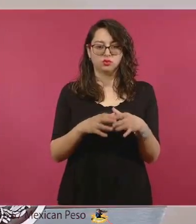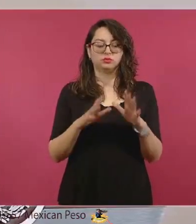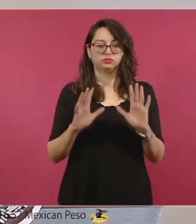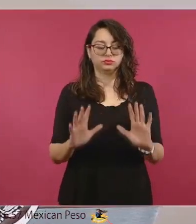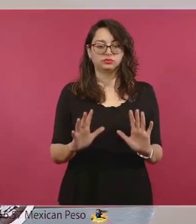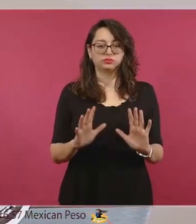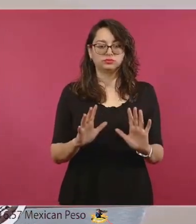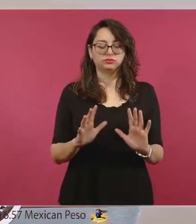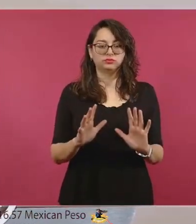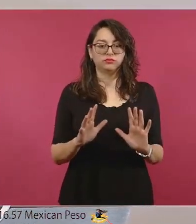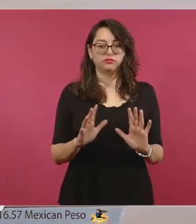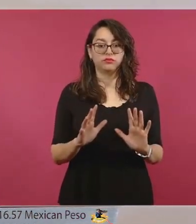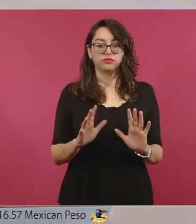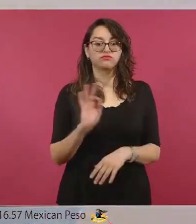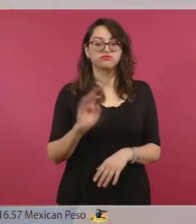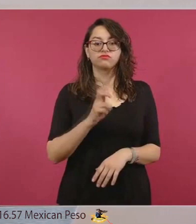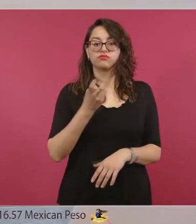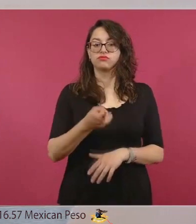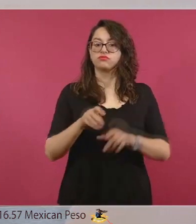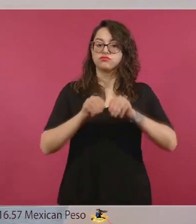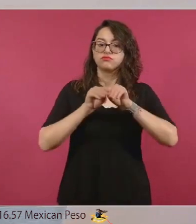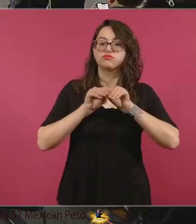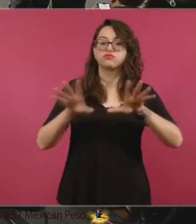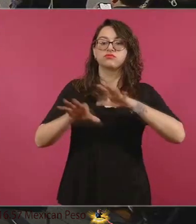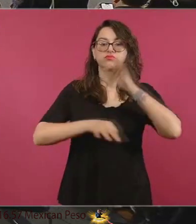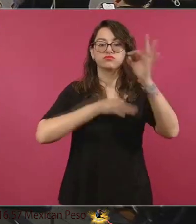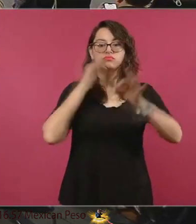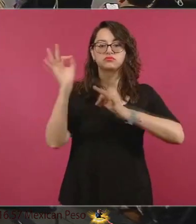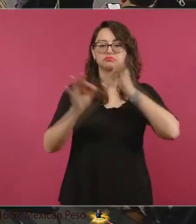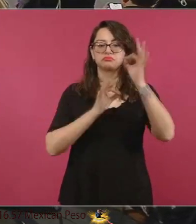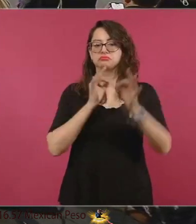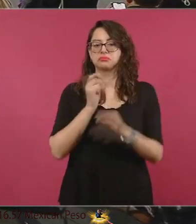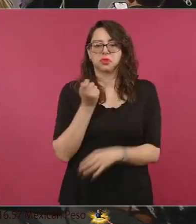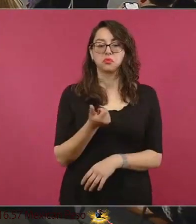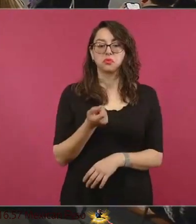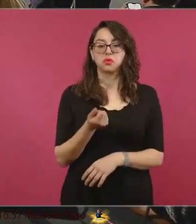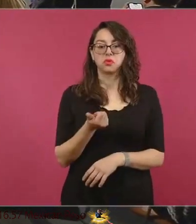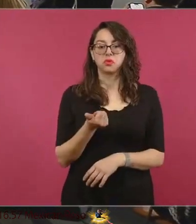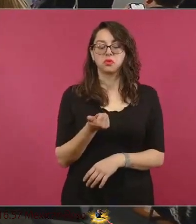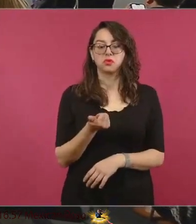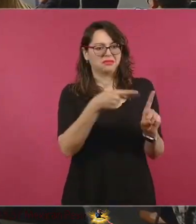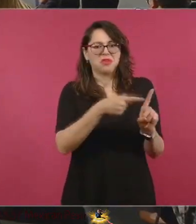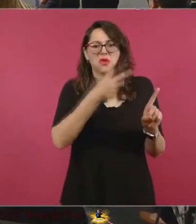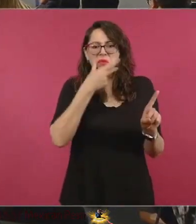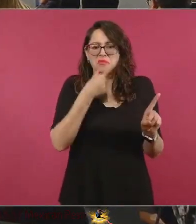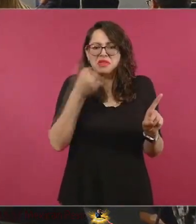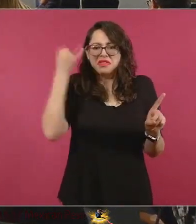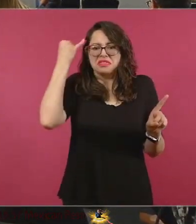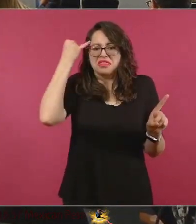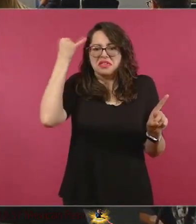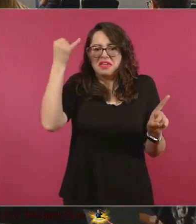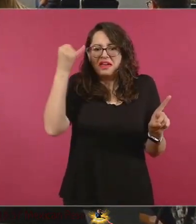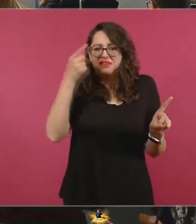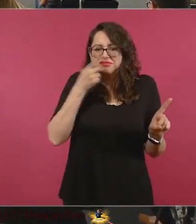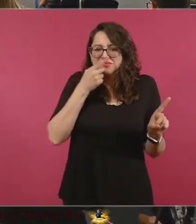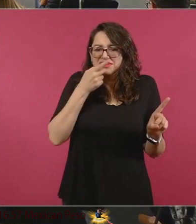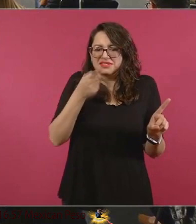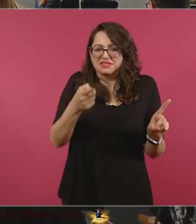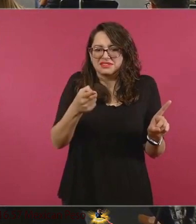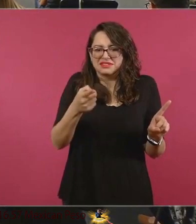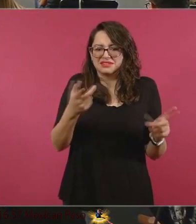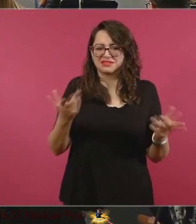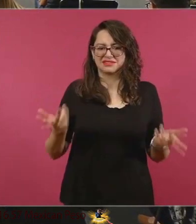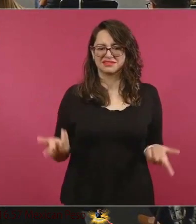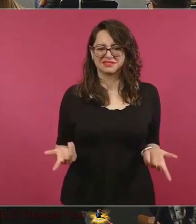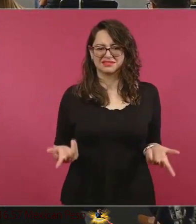no va a salir, no lo van a difundir mucho. La portada de la entrevista. Esto. Desde la 11, etcétera, de abril.